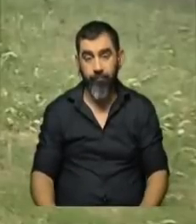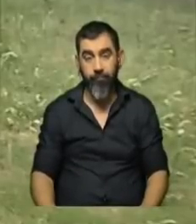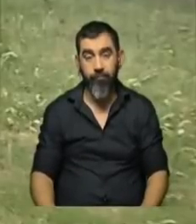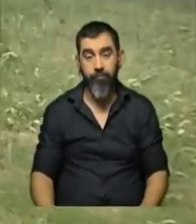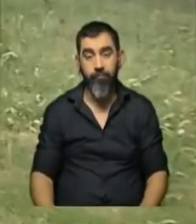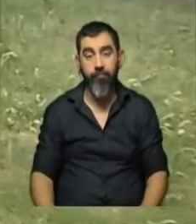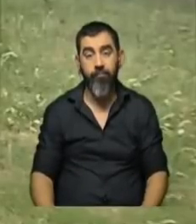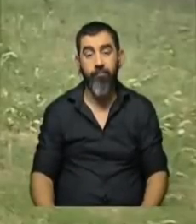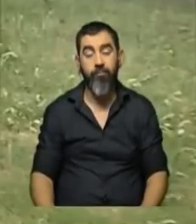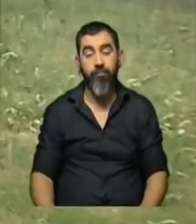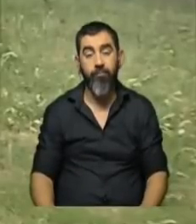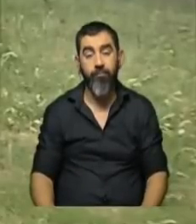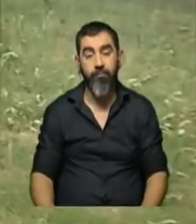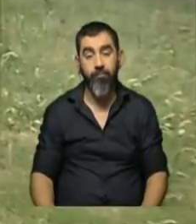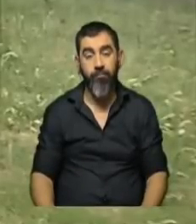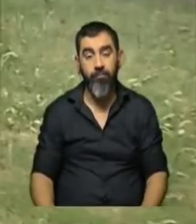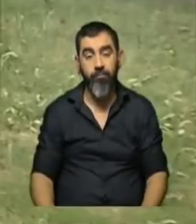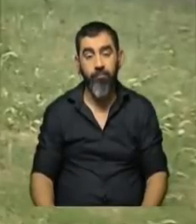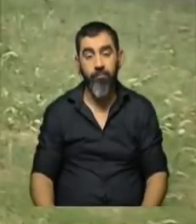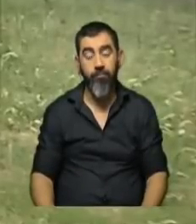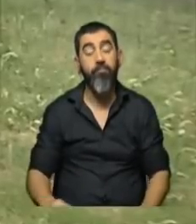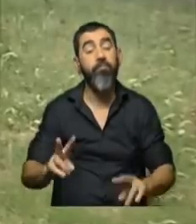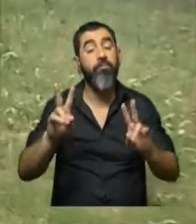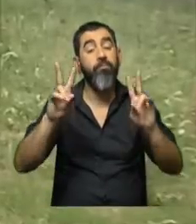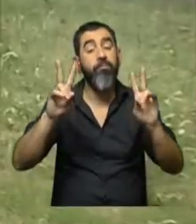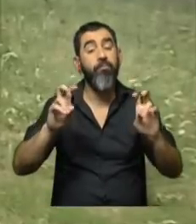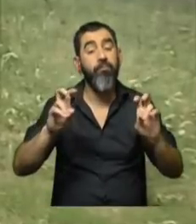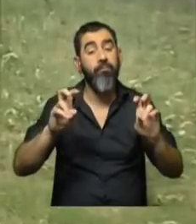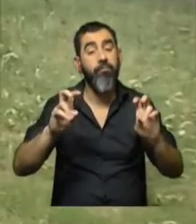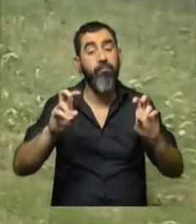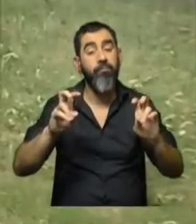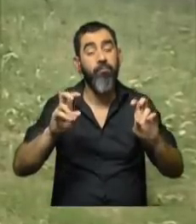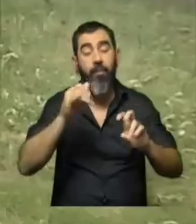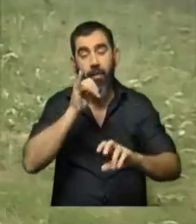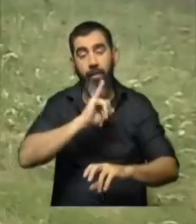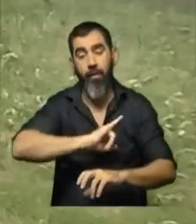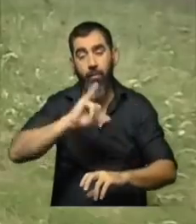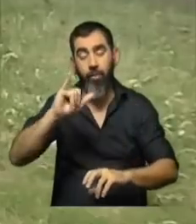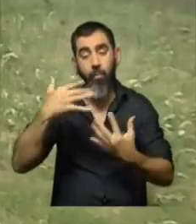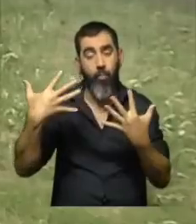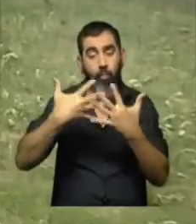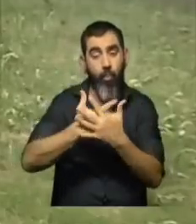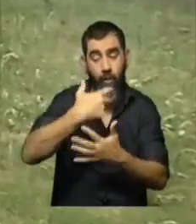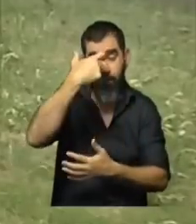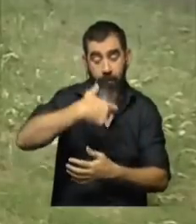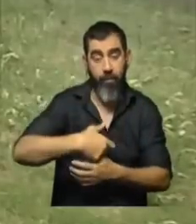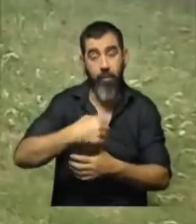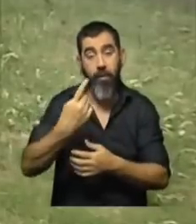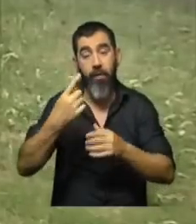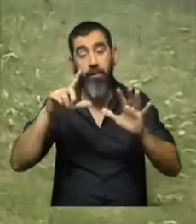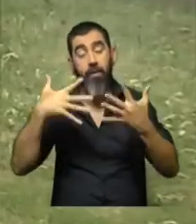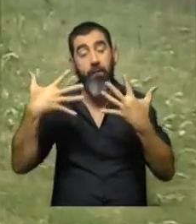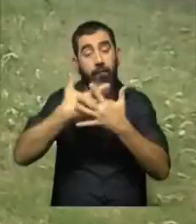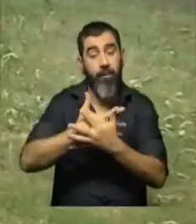juicio oral y público. Y fue una causa denunciada por las víctimas, 17